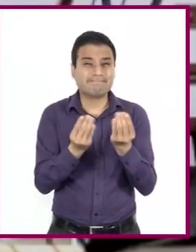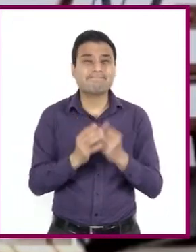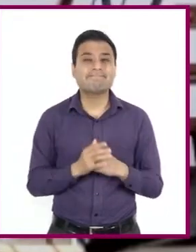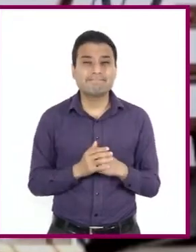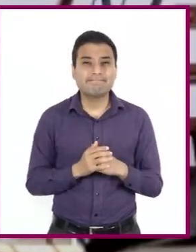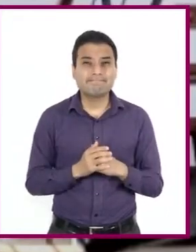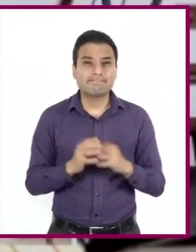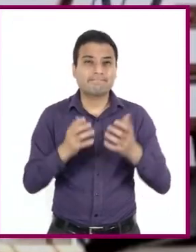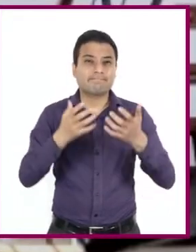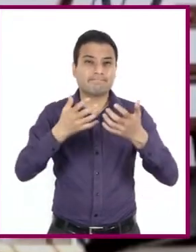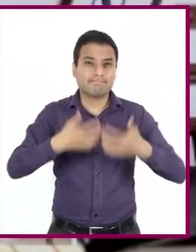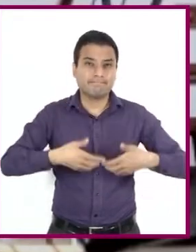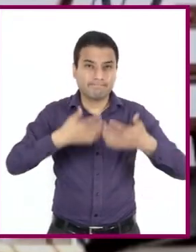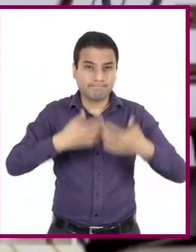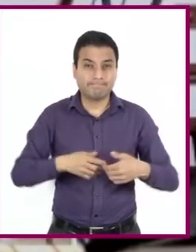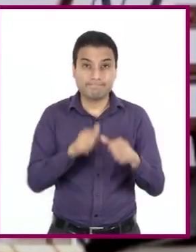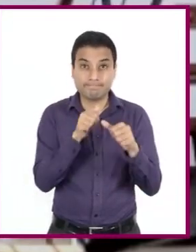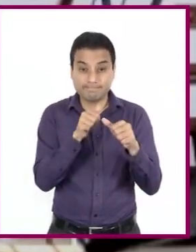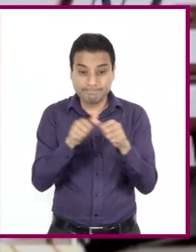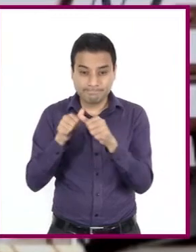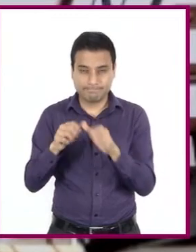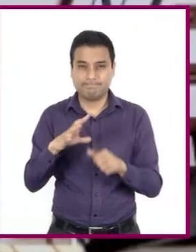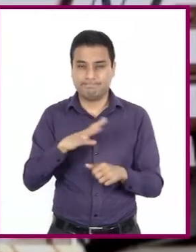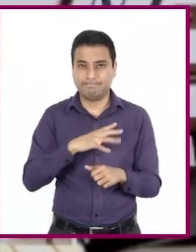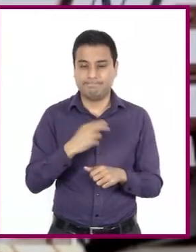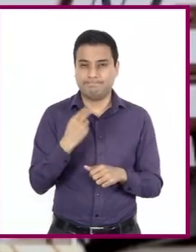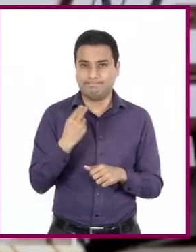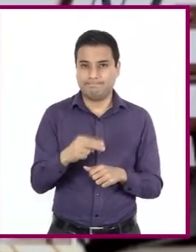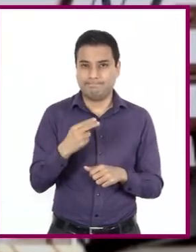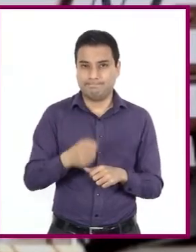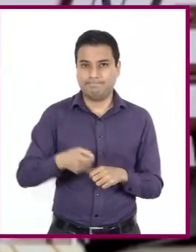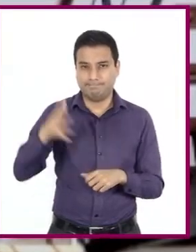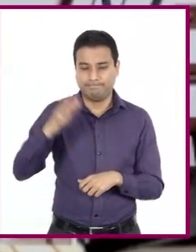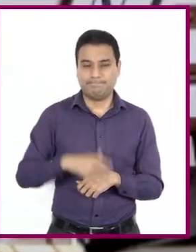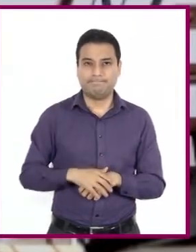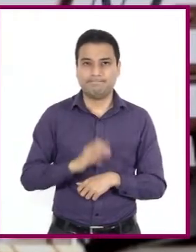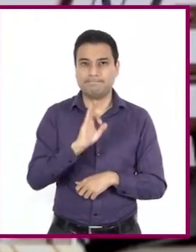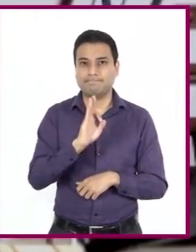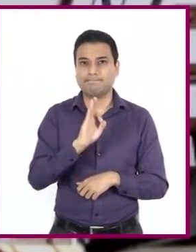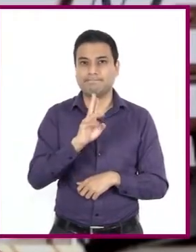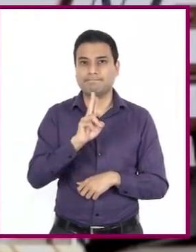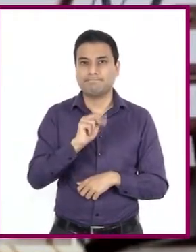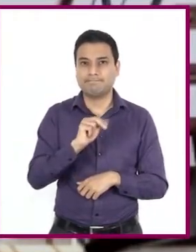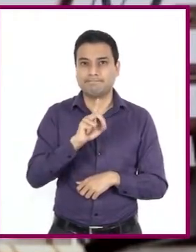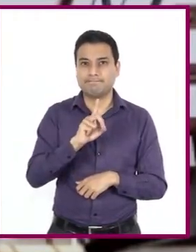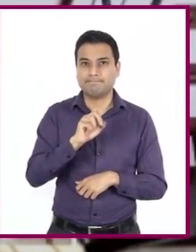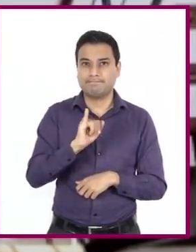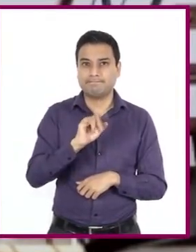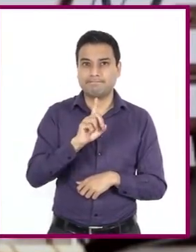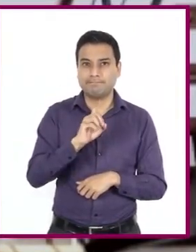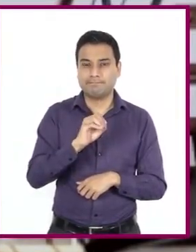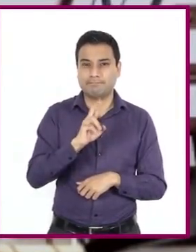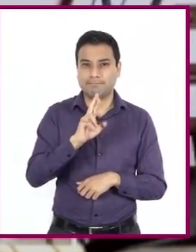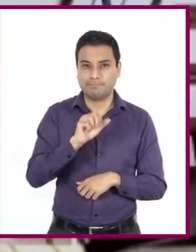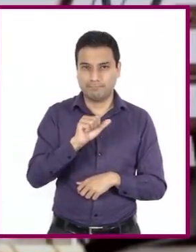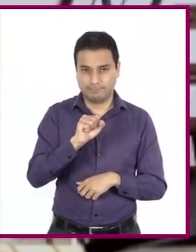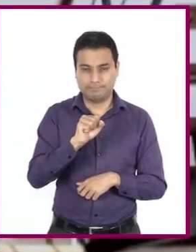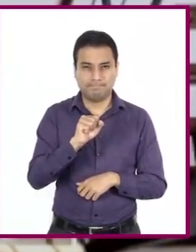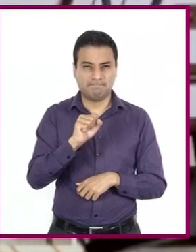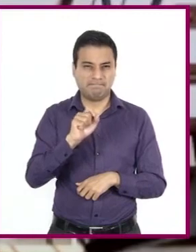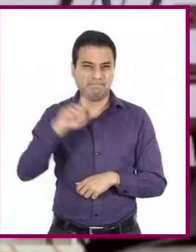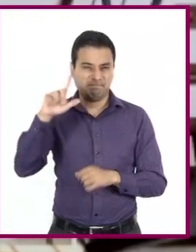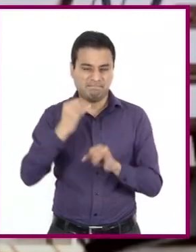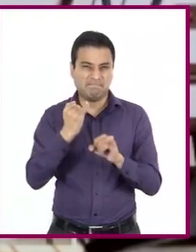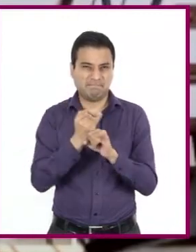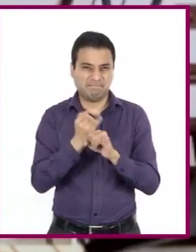pequeñas fábricas de letras que se llaman fundidoras digitales. Son empresas digitales